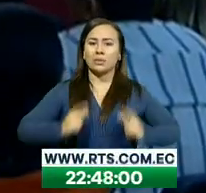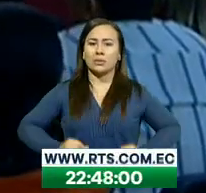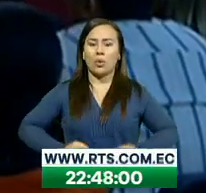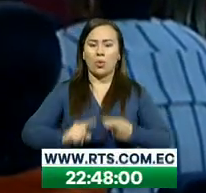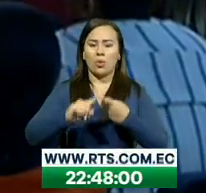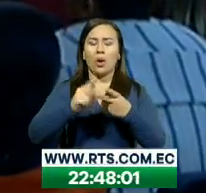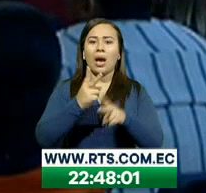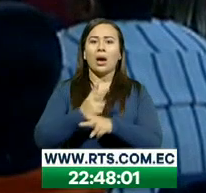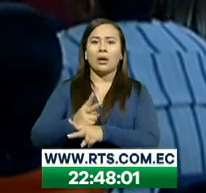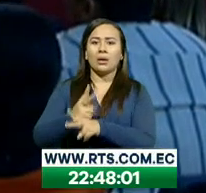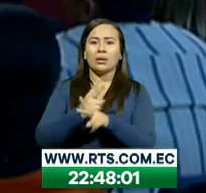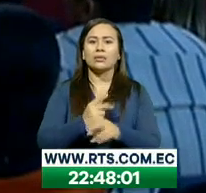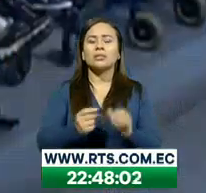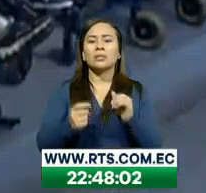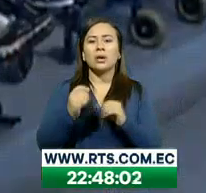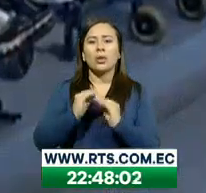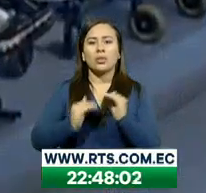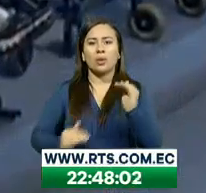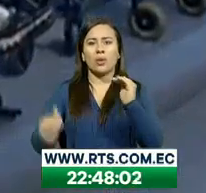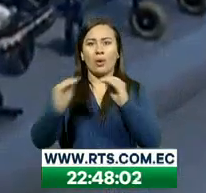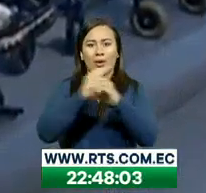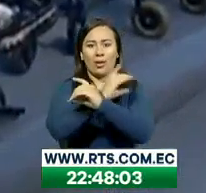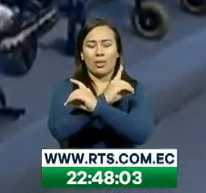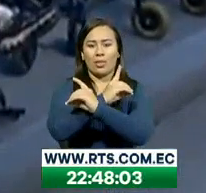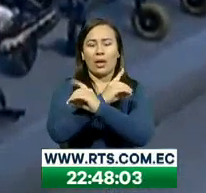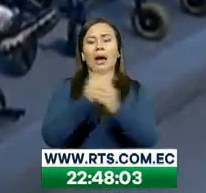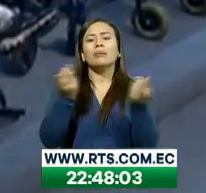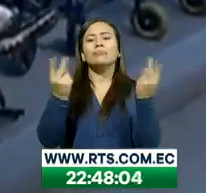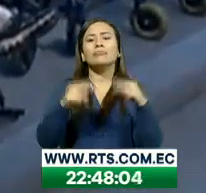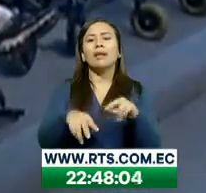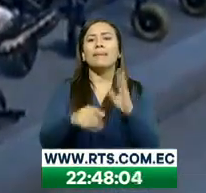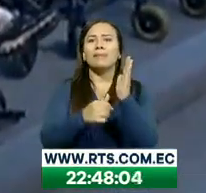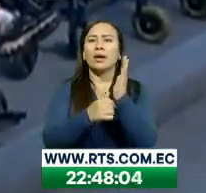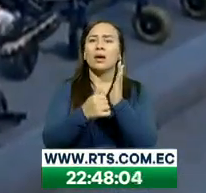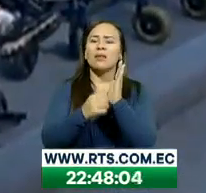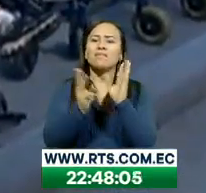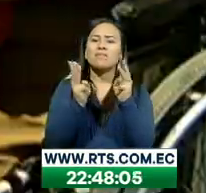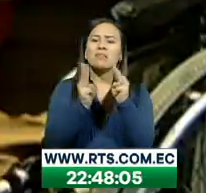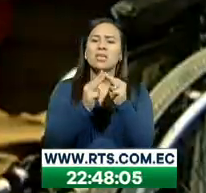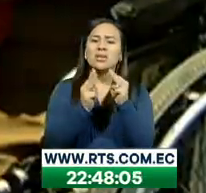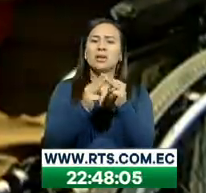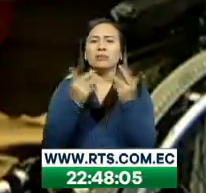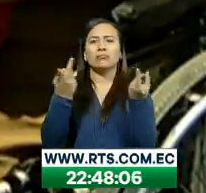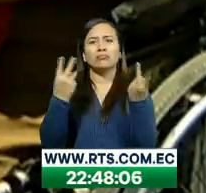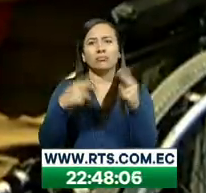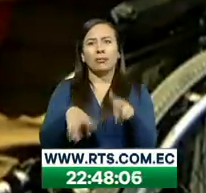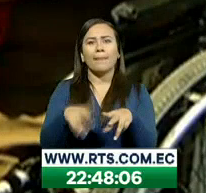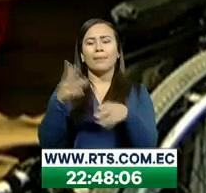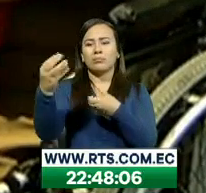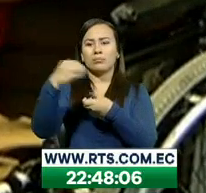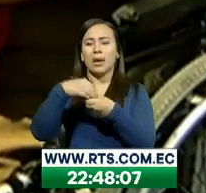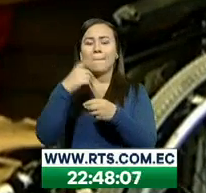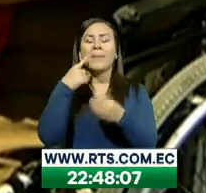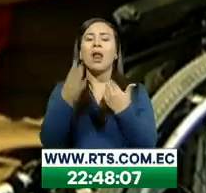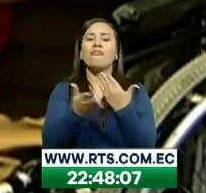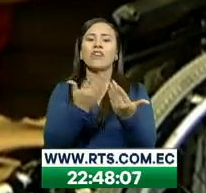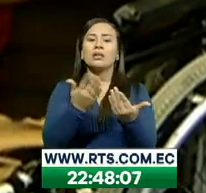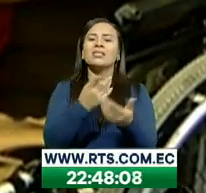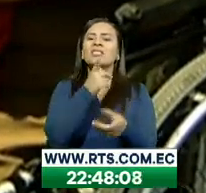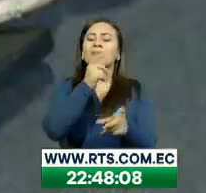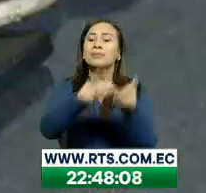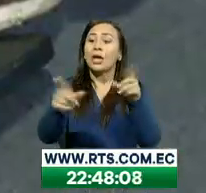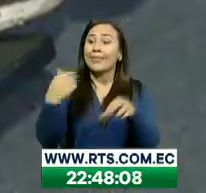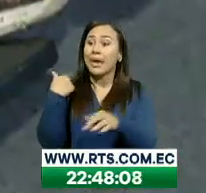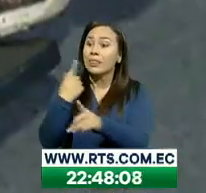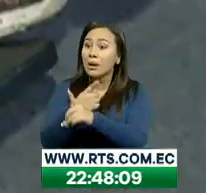Consejo Nacional de Discapacidades, Ministerio de Inclusión Económica y Social, entre otras instituciones, para facilitar la calificación de personas con